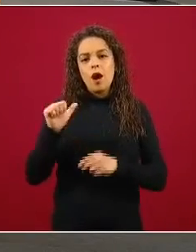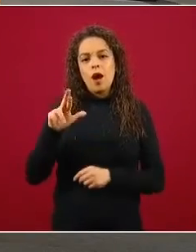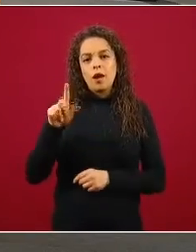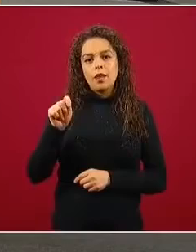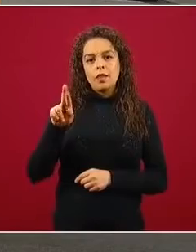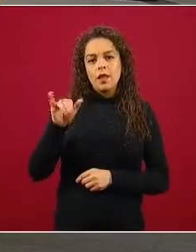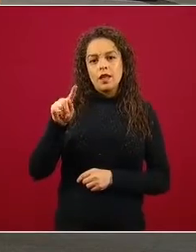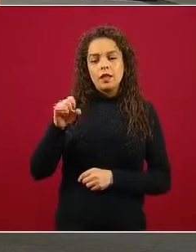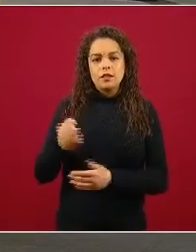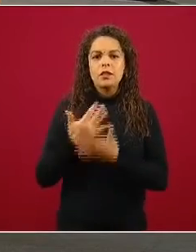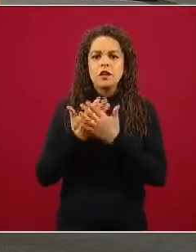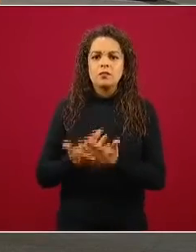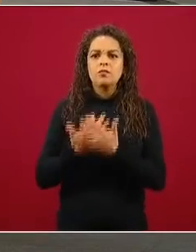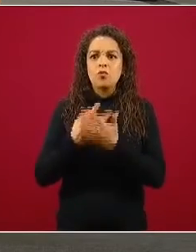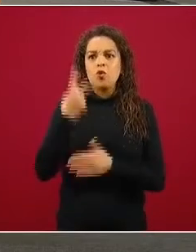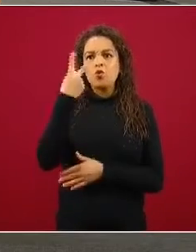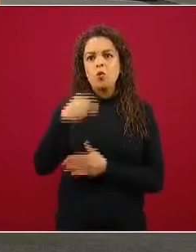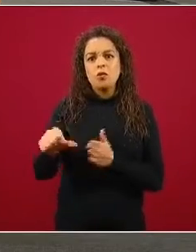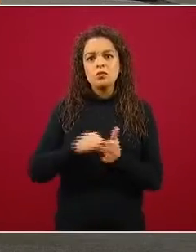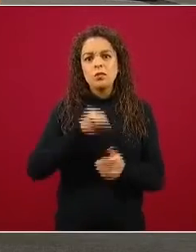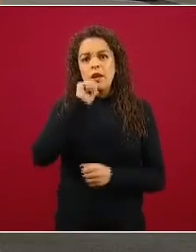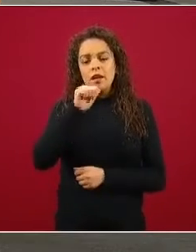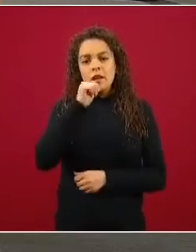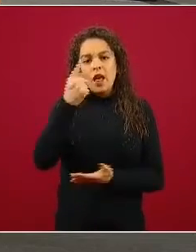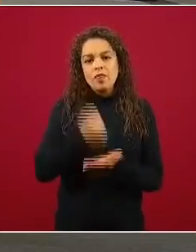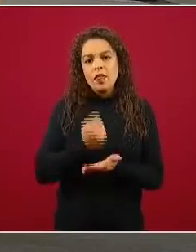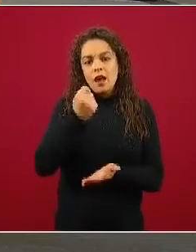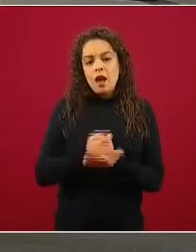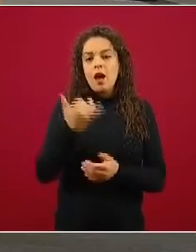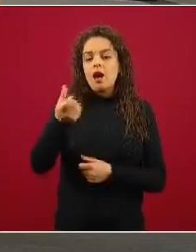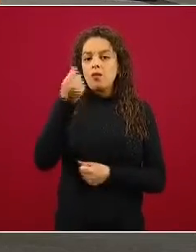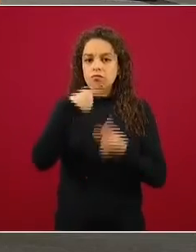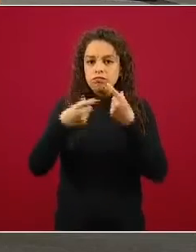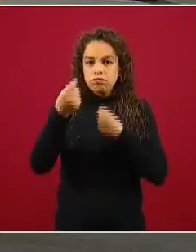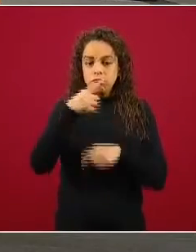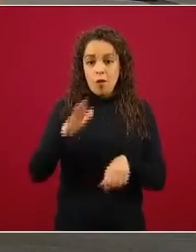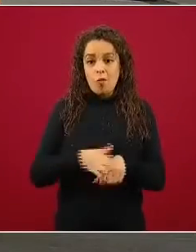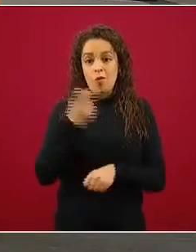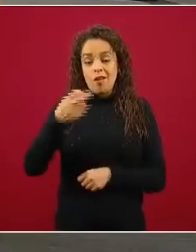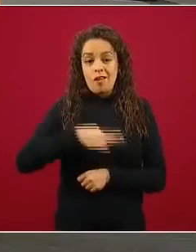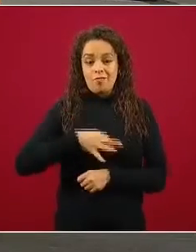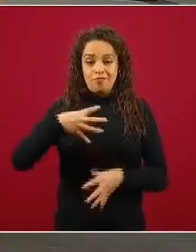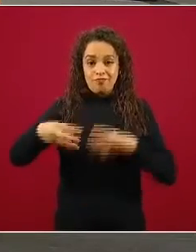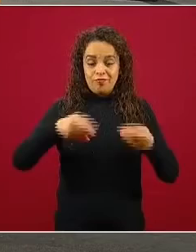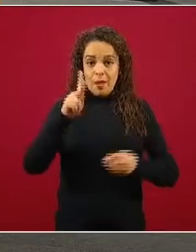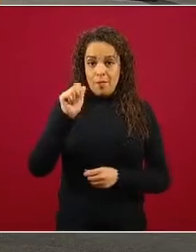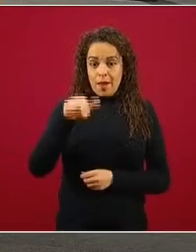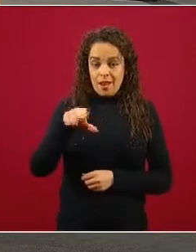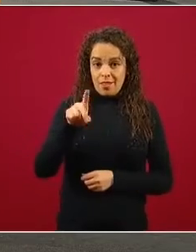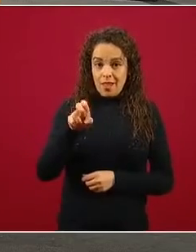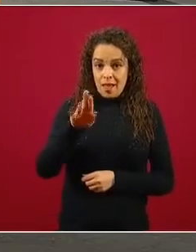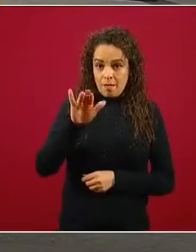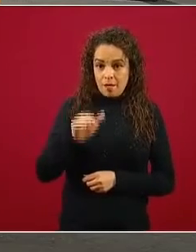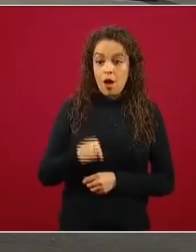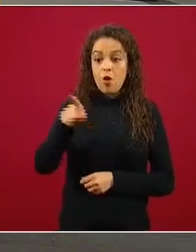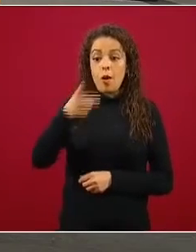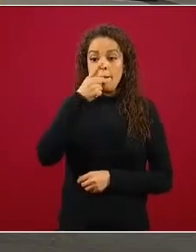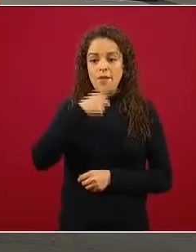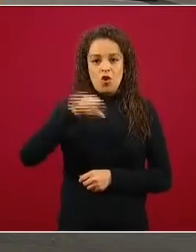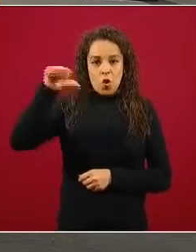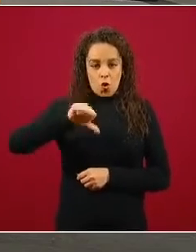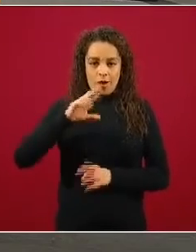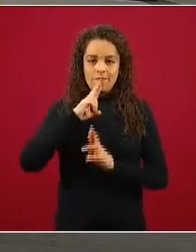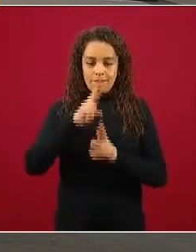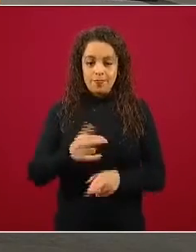meses aproximadamente de no recibir terapias, medicamentos debido a la pandemia. Entonces me mencionaba que igual el día de hoy también me respondía. Y una